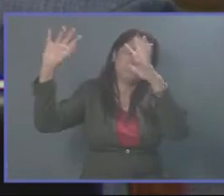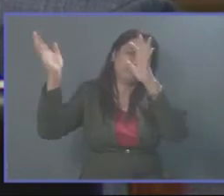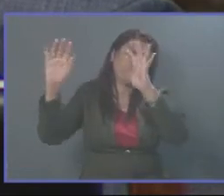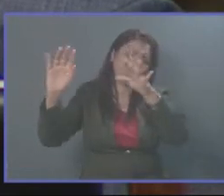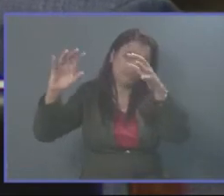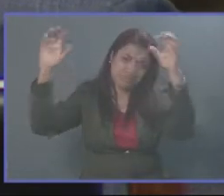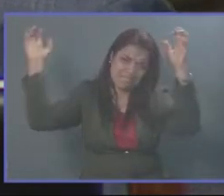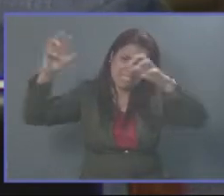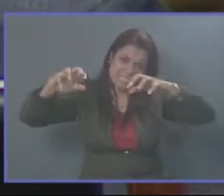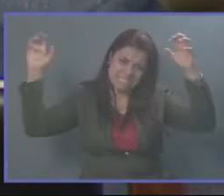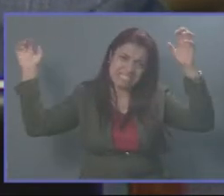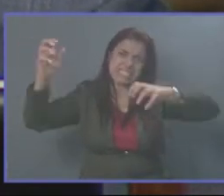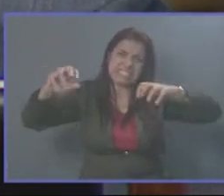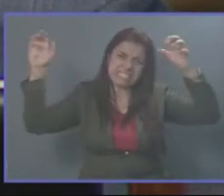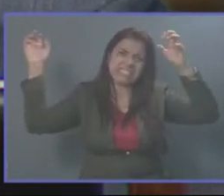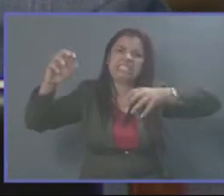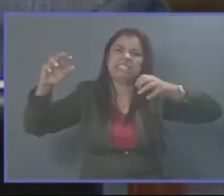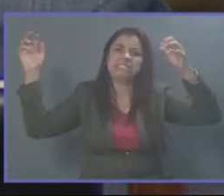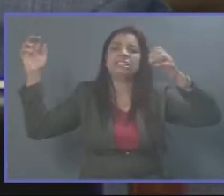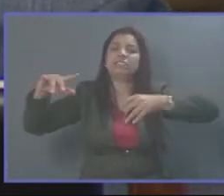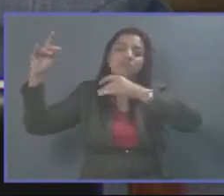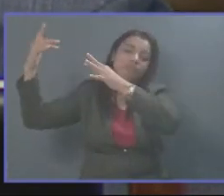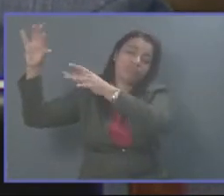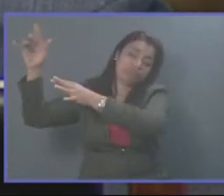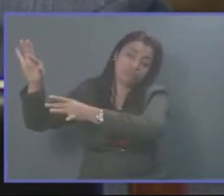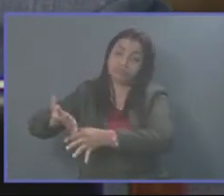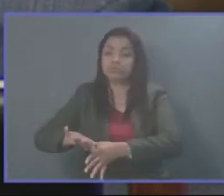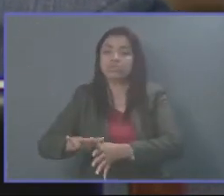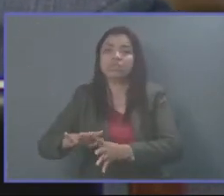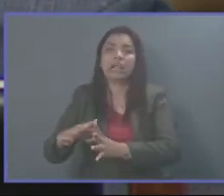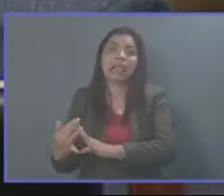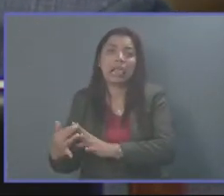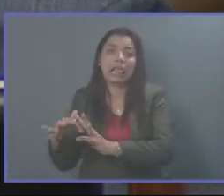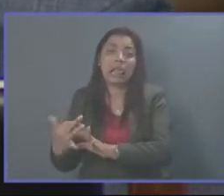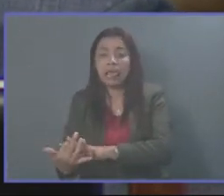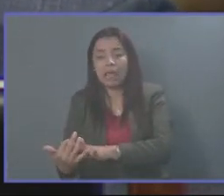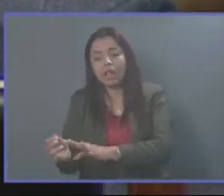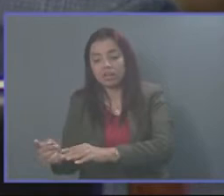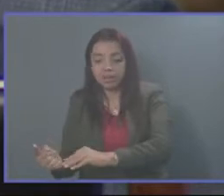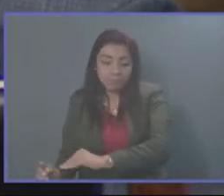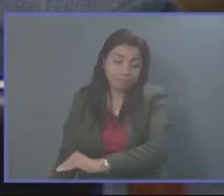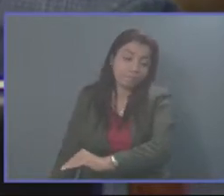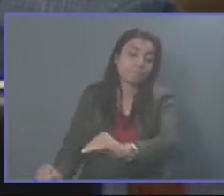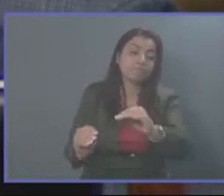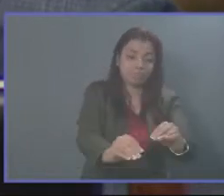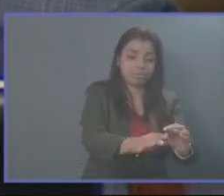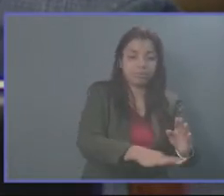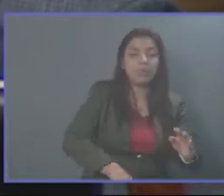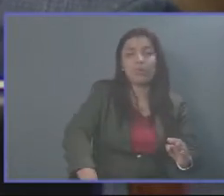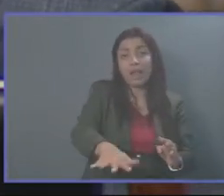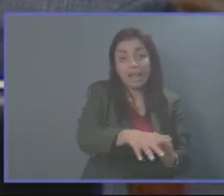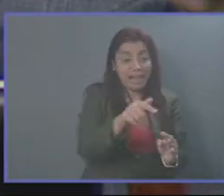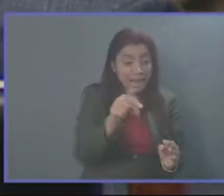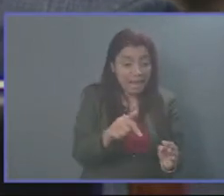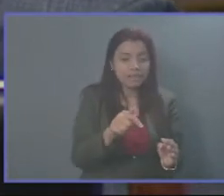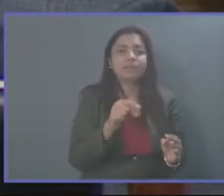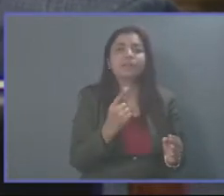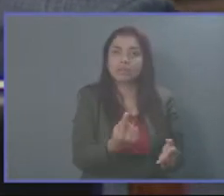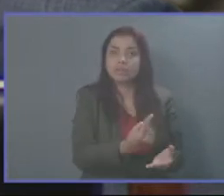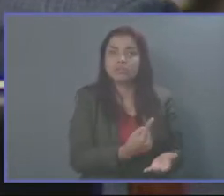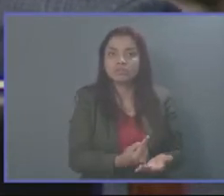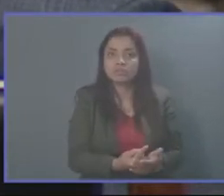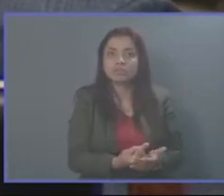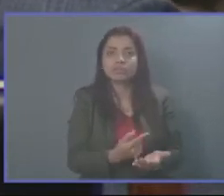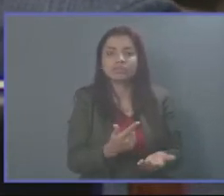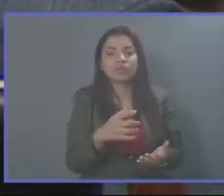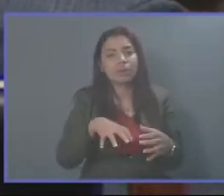fuertes que caen en el municipio de Apaneca, en el departamento de Ahuachapán. Cabe destacar que la Comisión de Obras Públicas